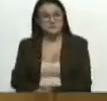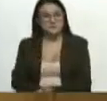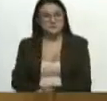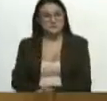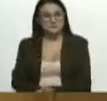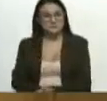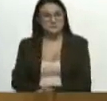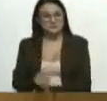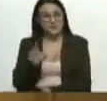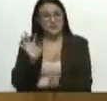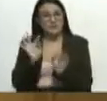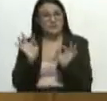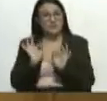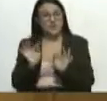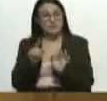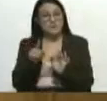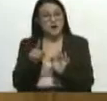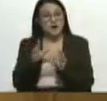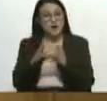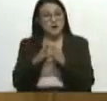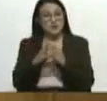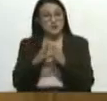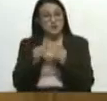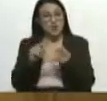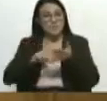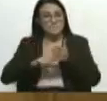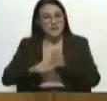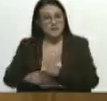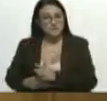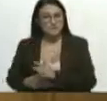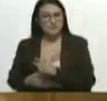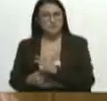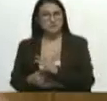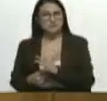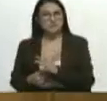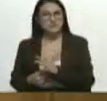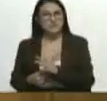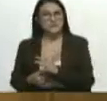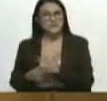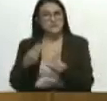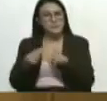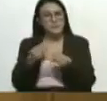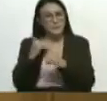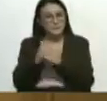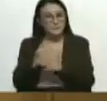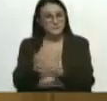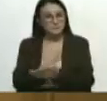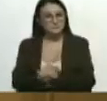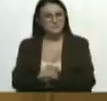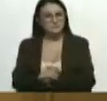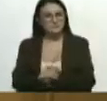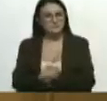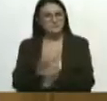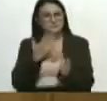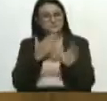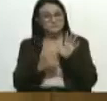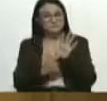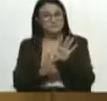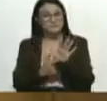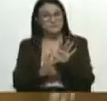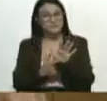Es una etapa en la que sobre él se aplica toda la presión posible, como se hizo con nosotros, y ejemplo de ello